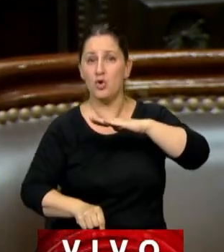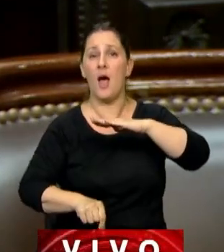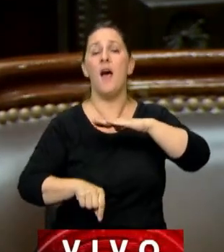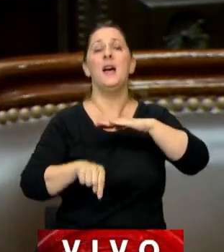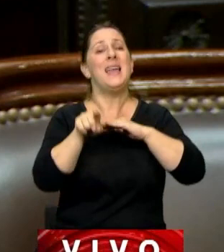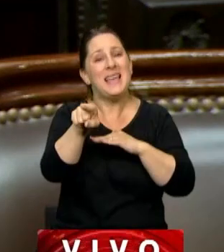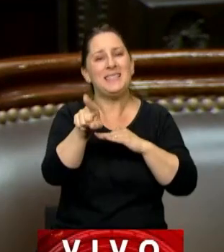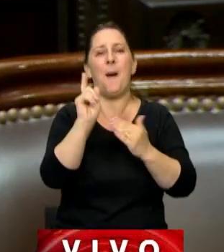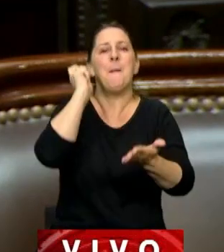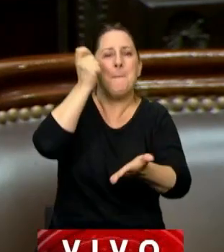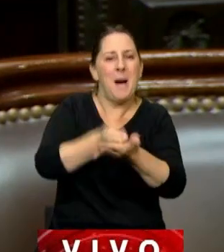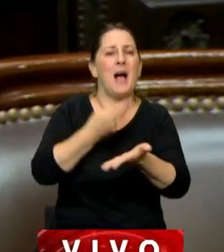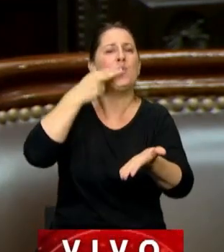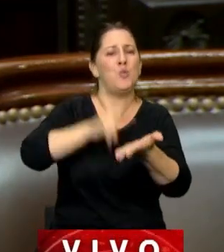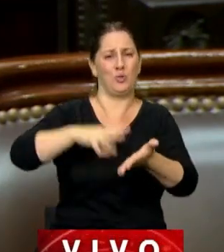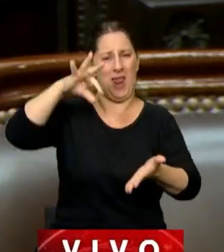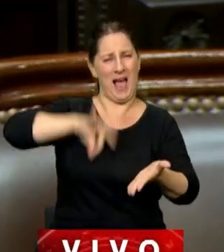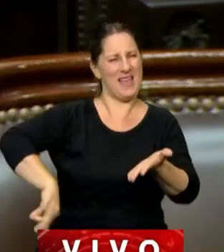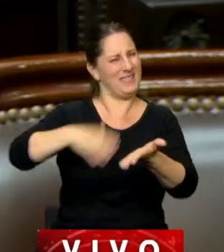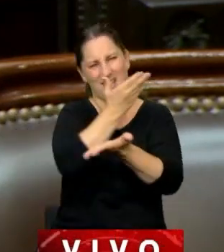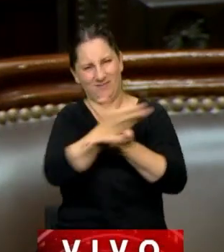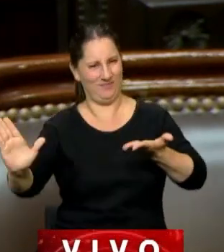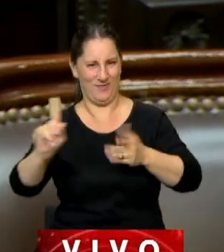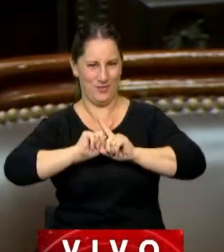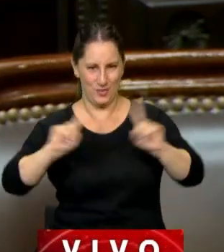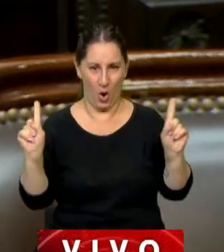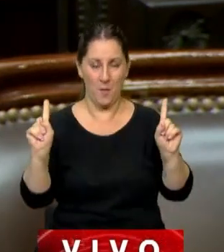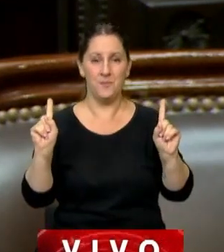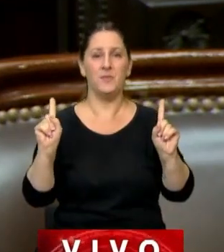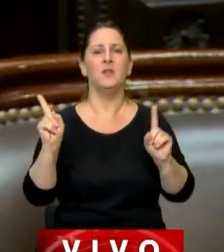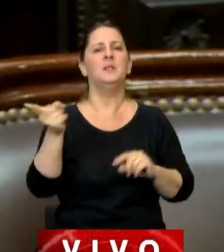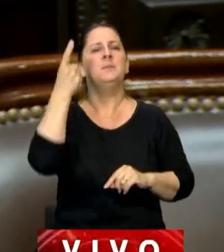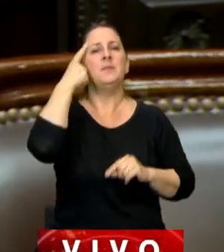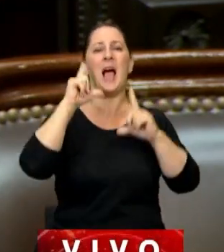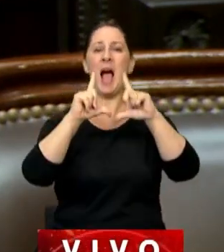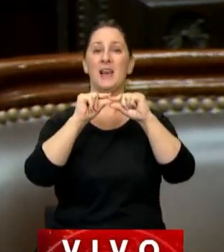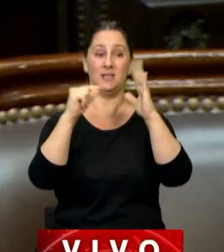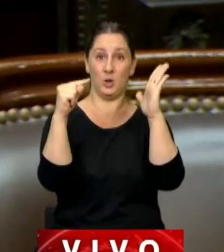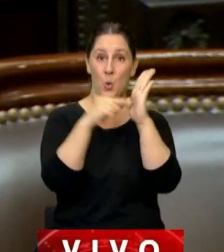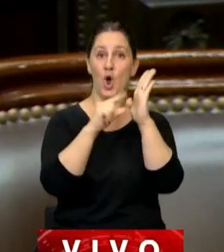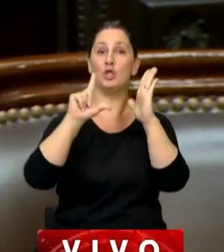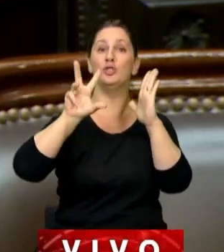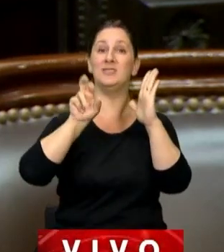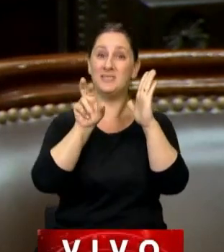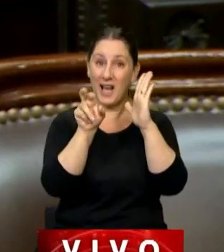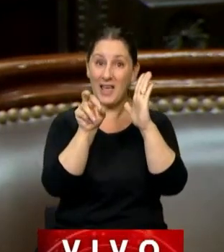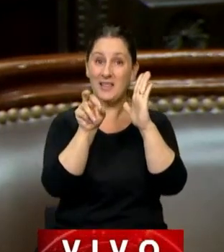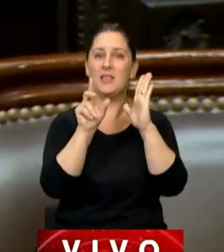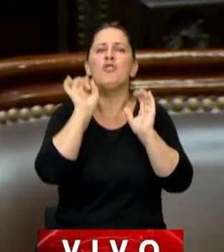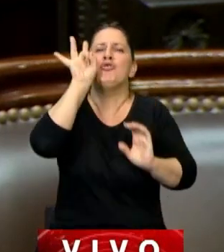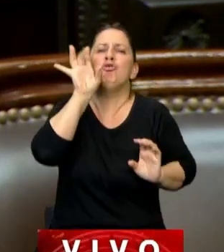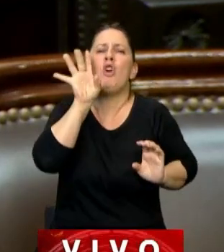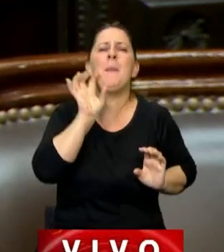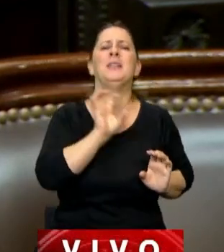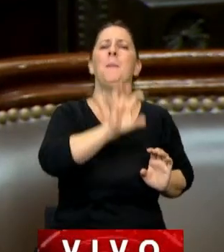queden eximidas también del impuesto. ¿Y por qué decimos esto? La consideración que tiene el artículo 30 solamente para las